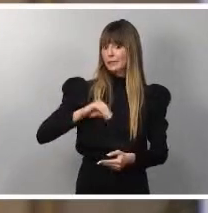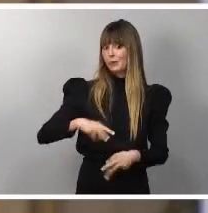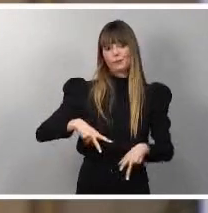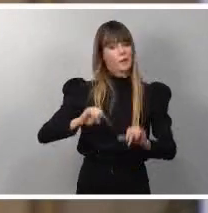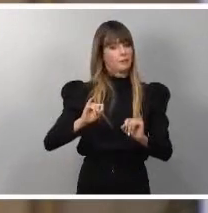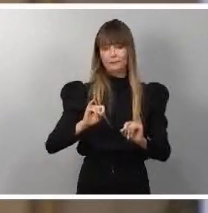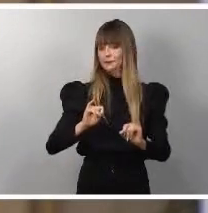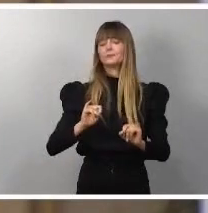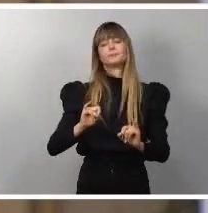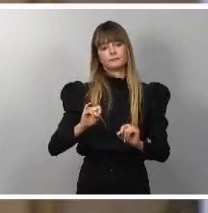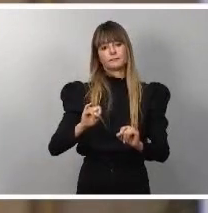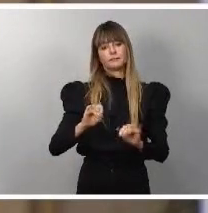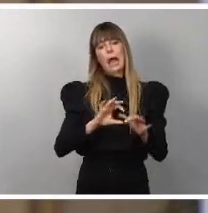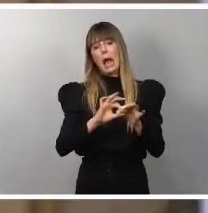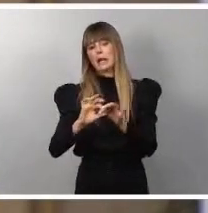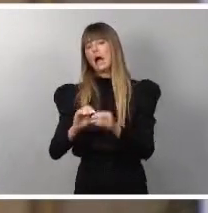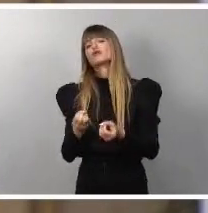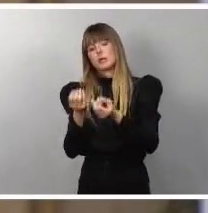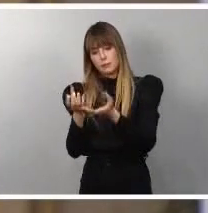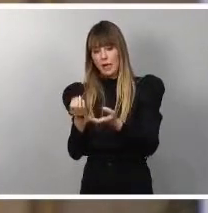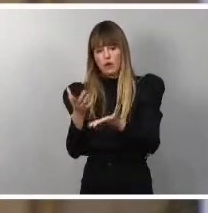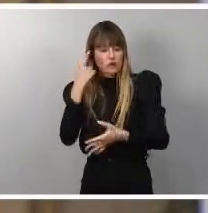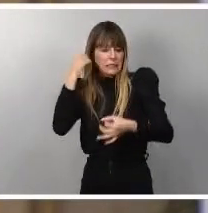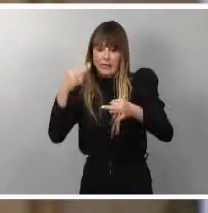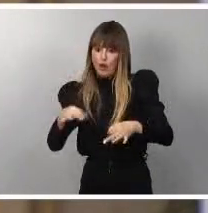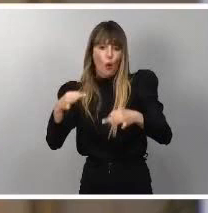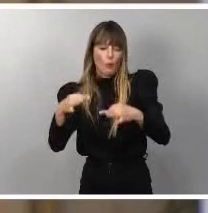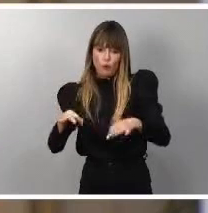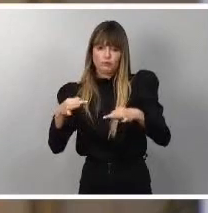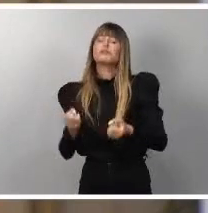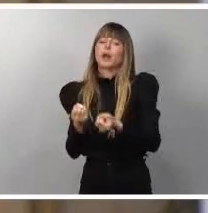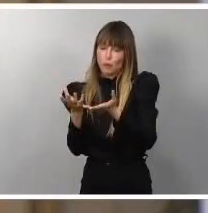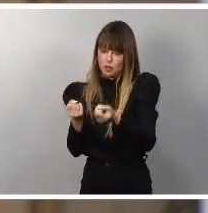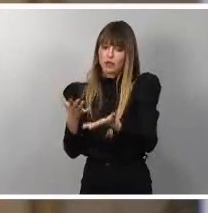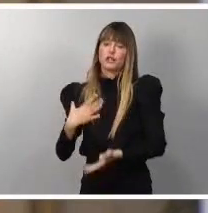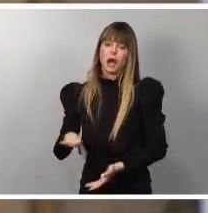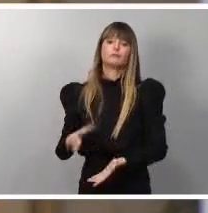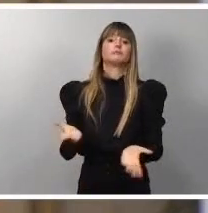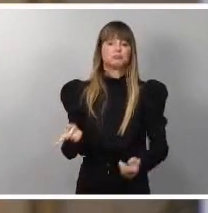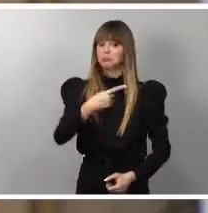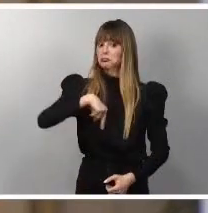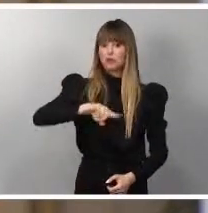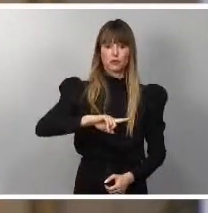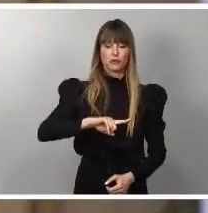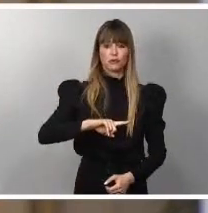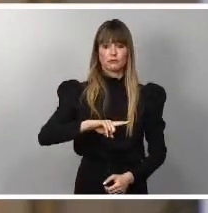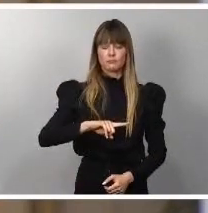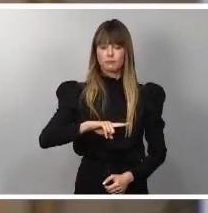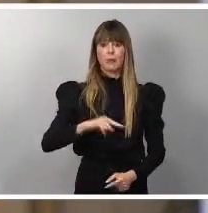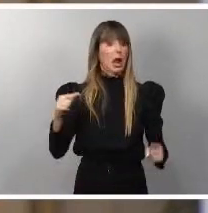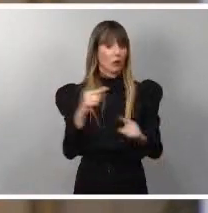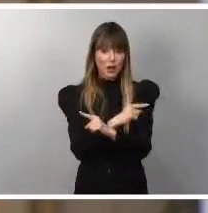saber al resto de aliados. Creo que es de puro sentido común, así lo hemos trasladado, y por tanto nosotros, al contrario, si se